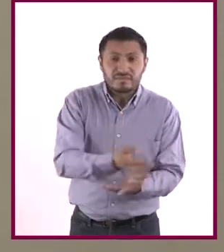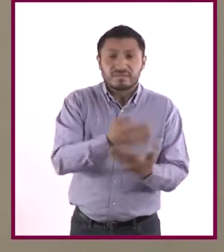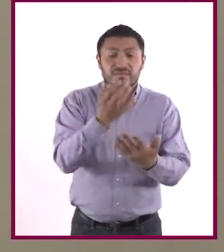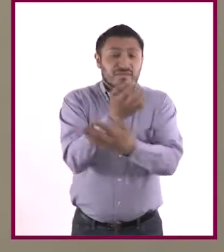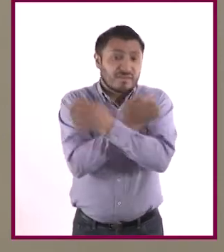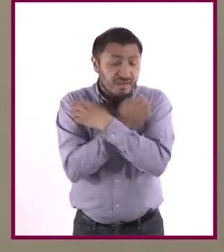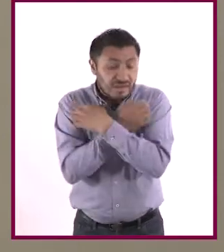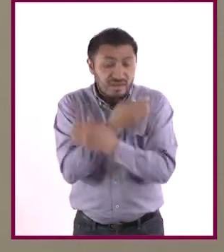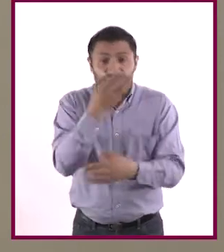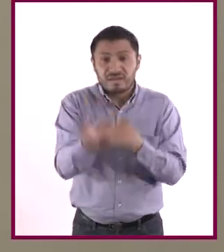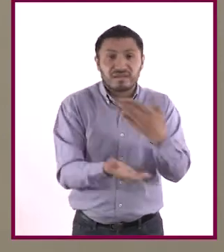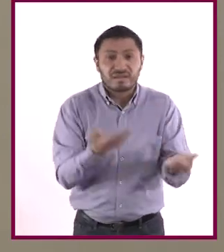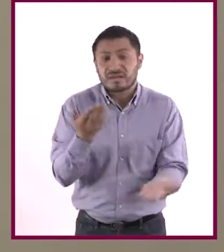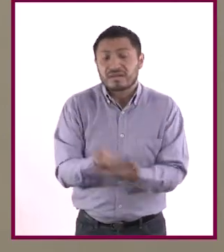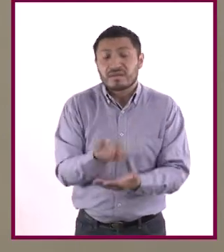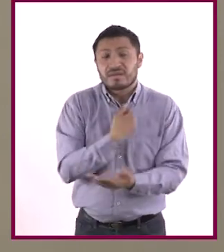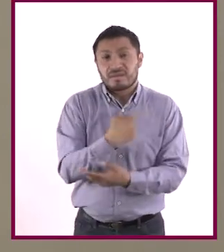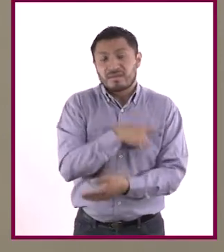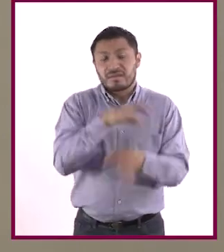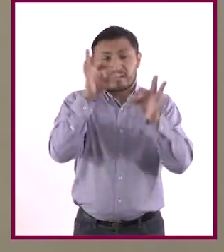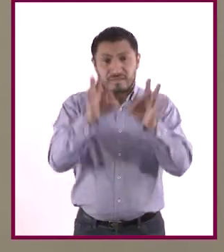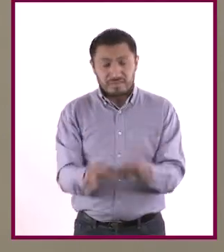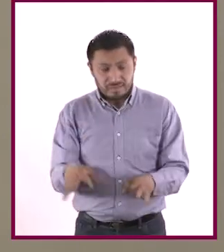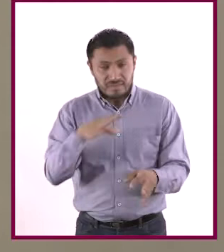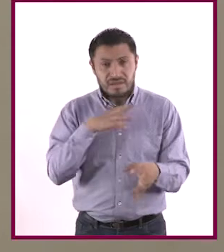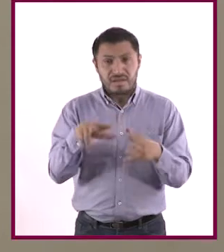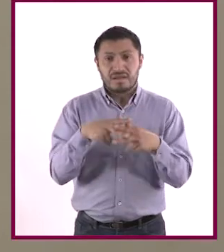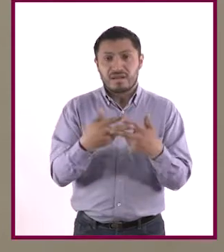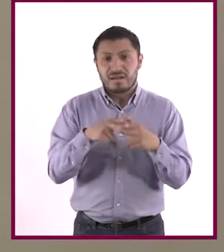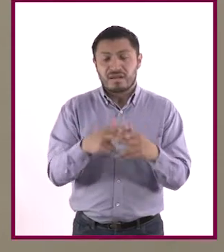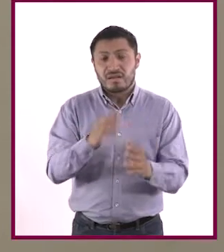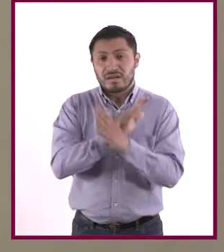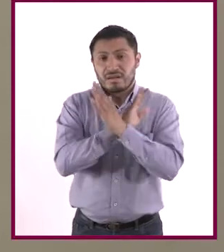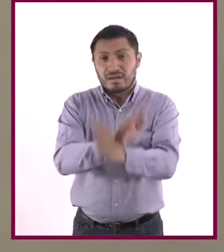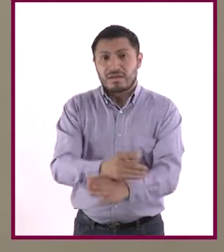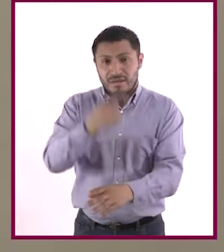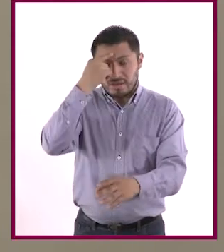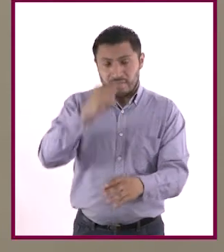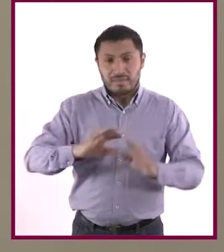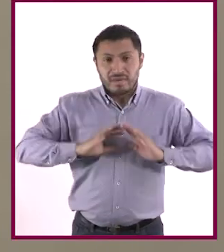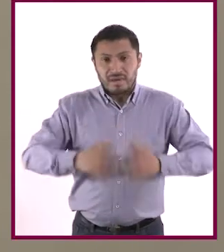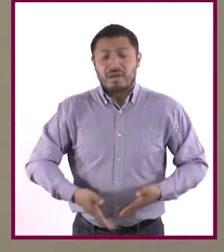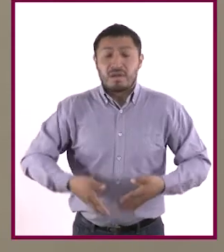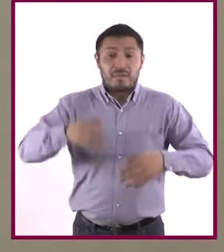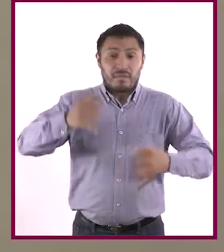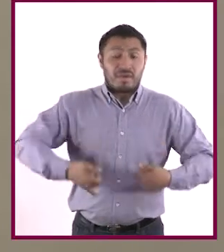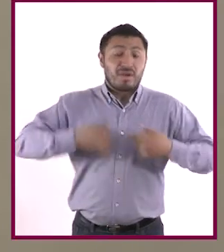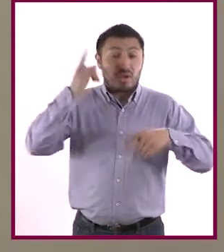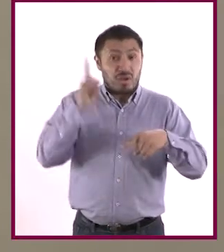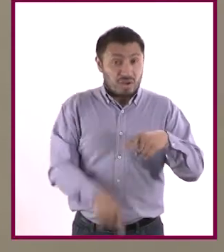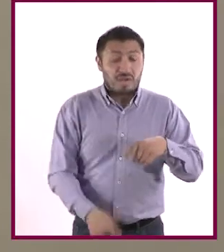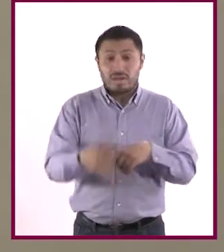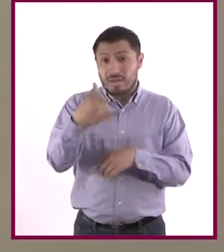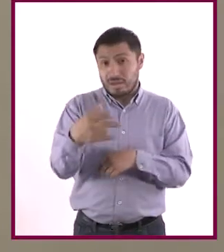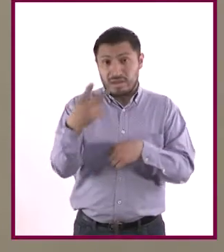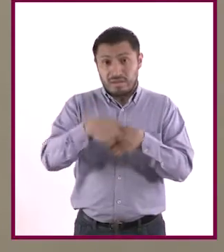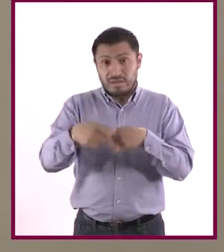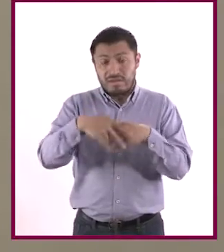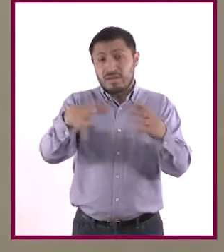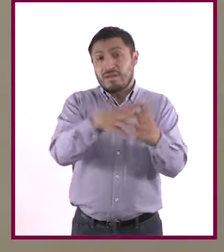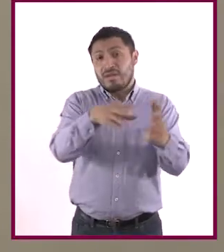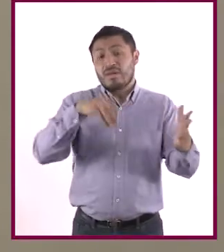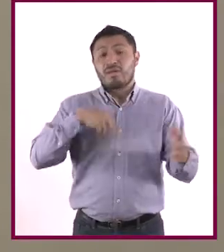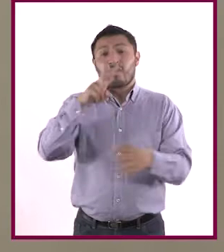a servicios de salud de calidad, disponer de herramientas preventivas para disminuir el embarazo adolescente y el riesgo de contagio